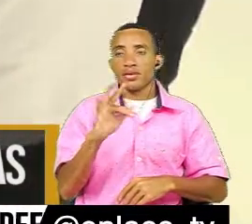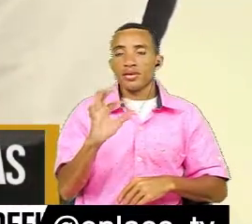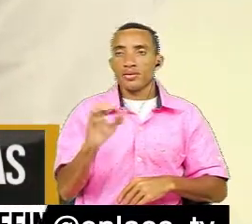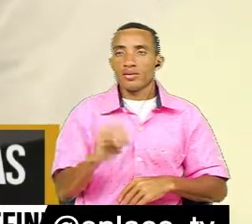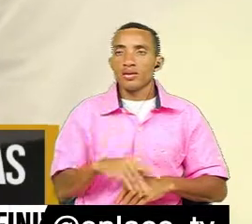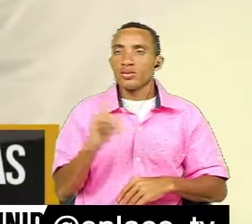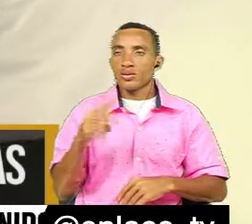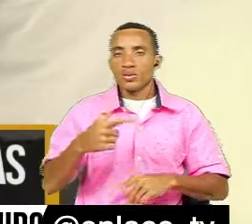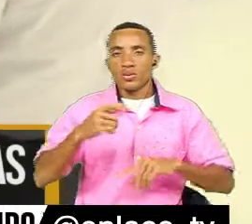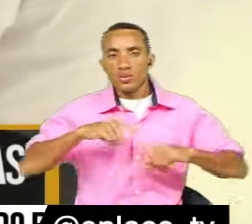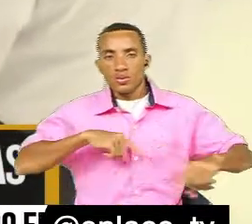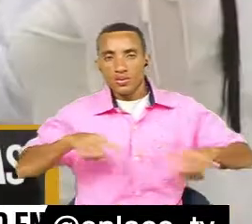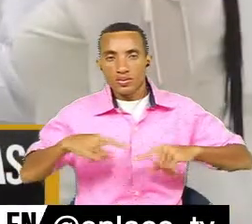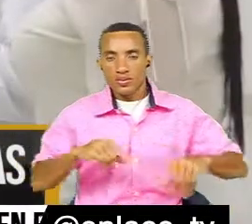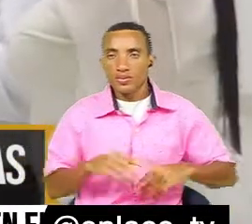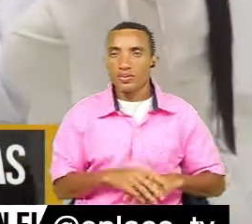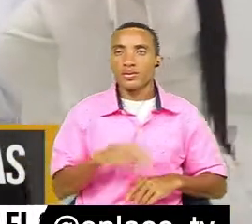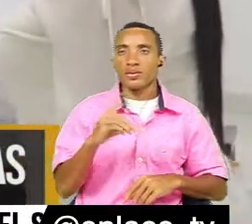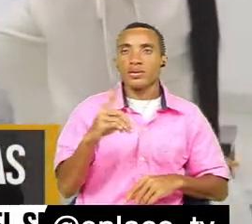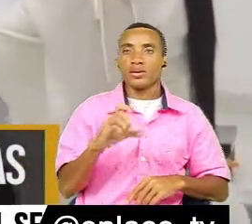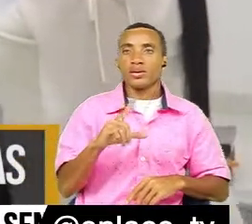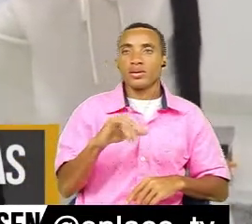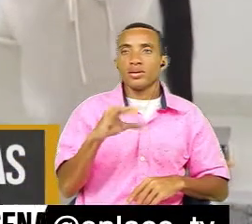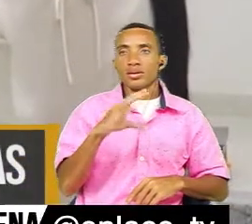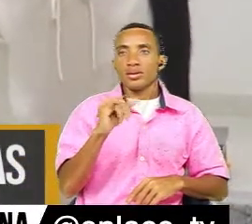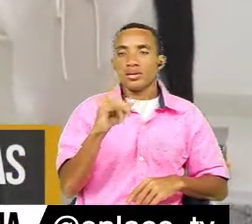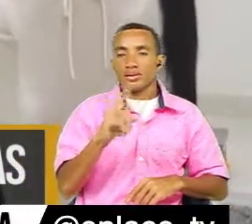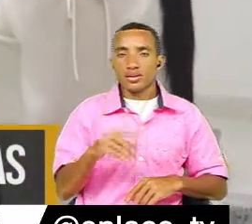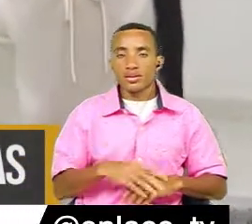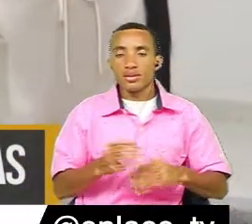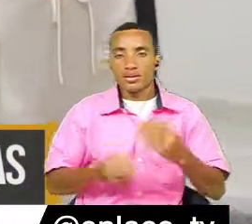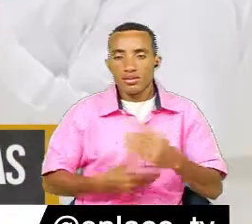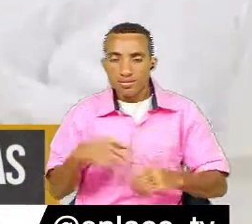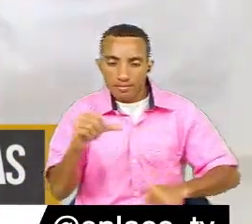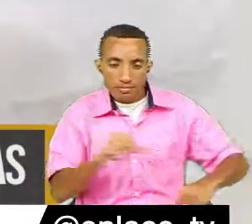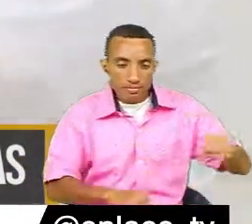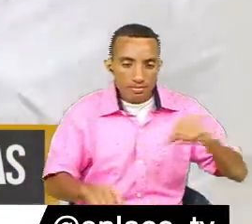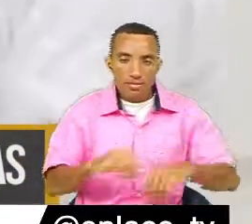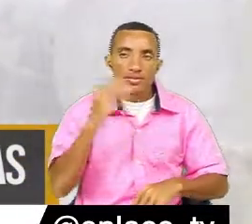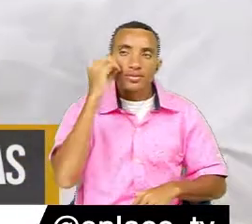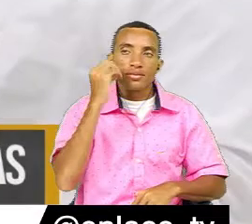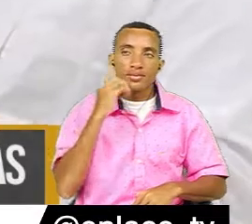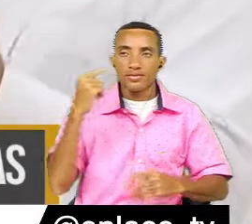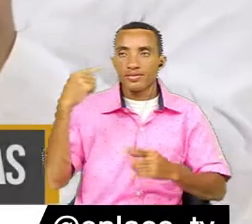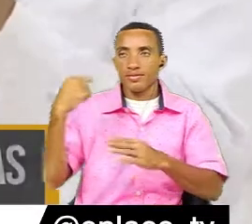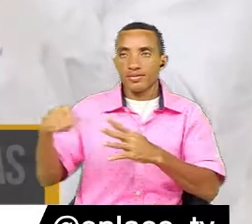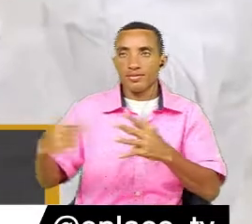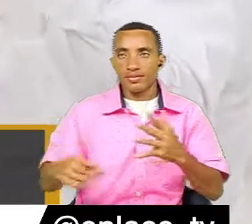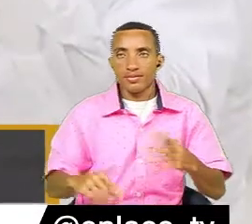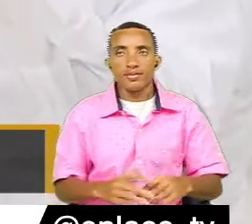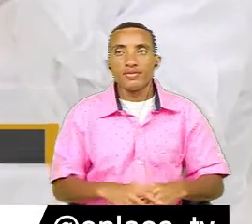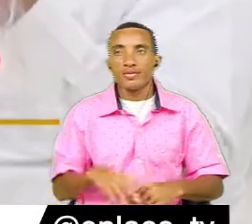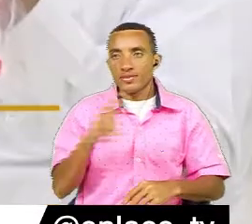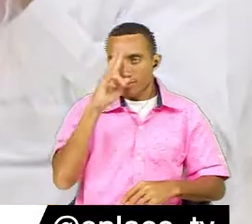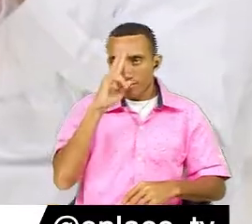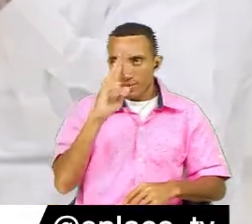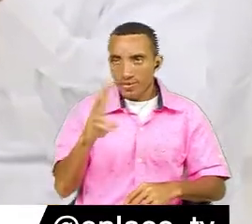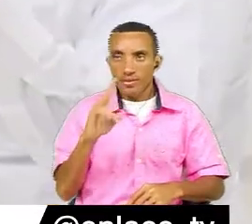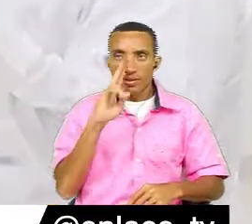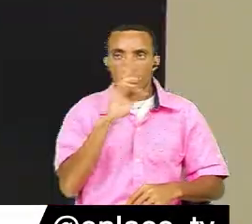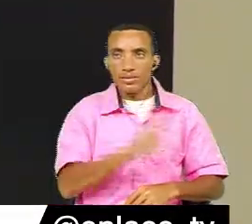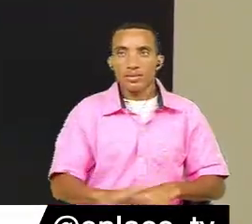de Desinfectantes Las Delicias. Las Delicias es una empresa de productos para la limpieza en el hogar y otros usos, con reconocimiento y aceptación en todo el